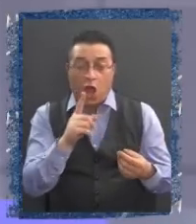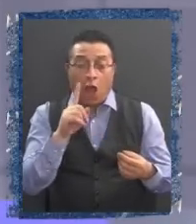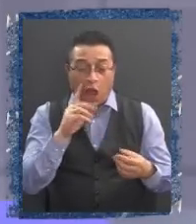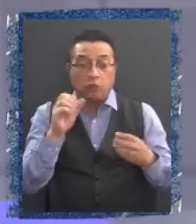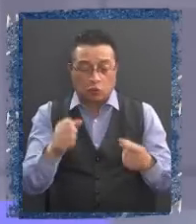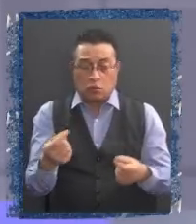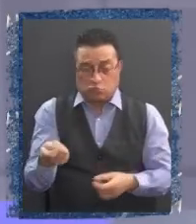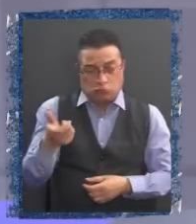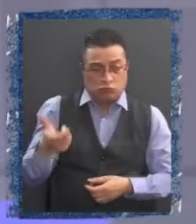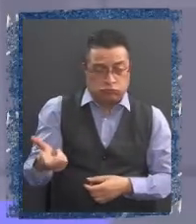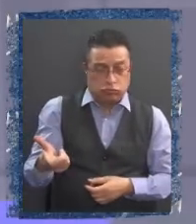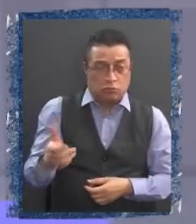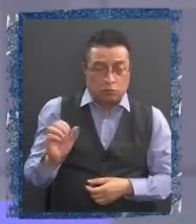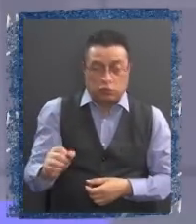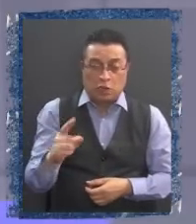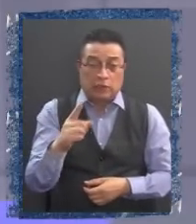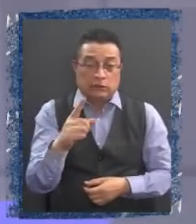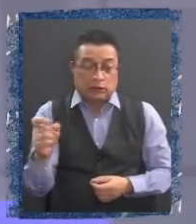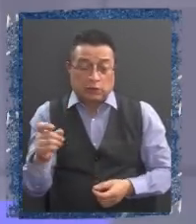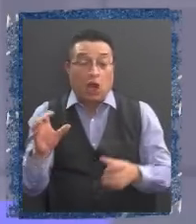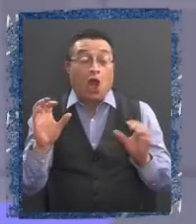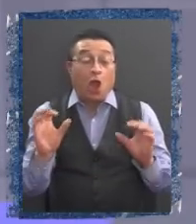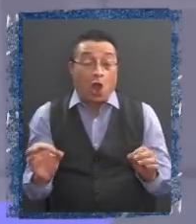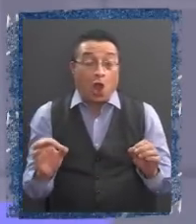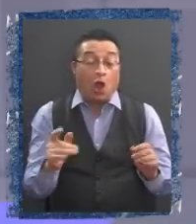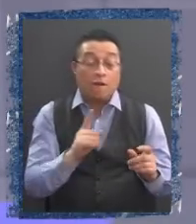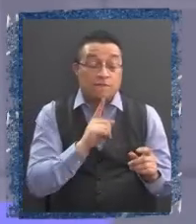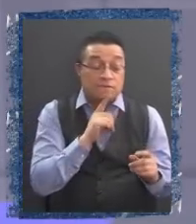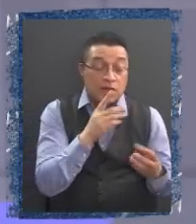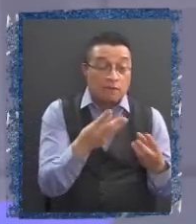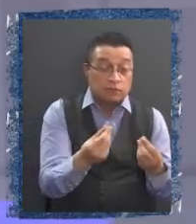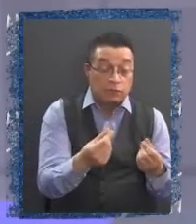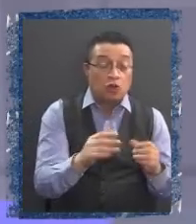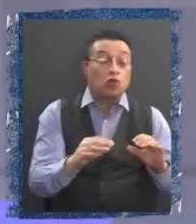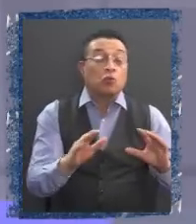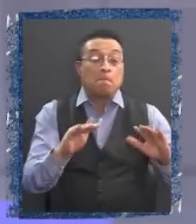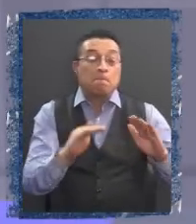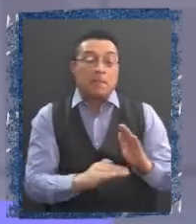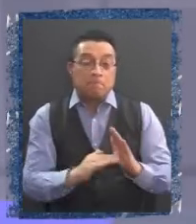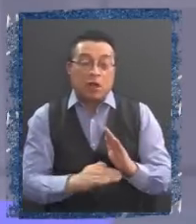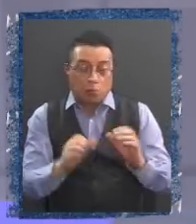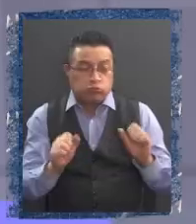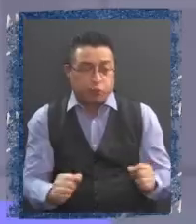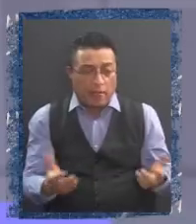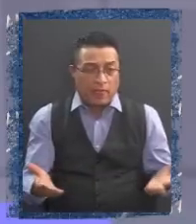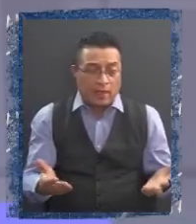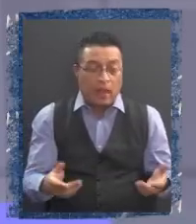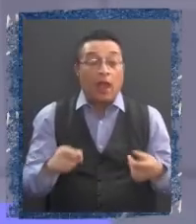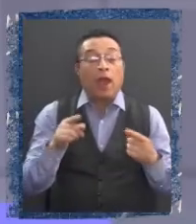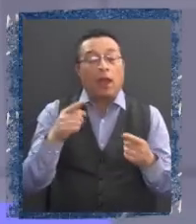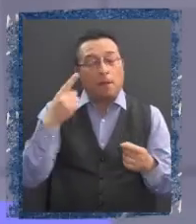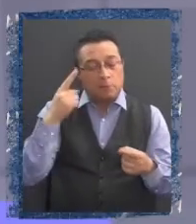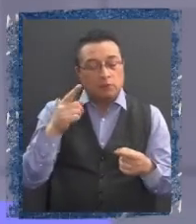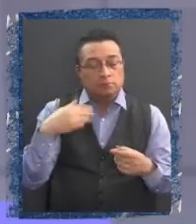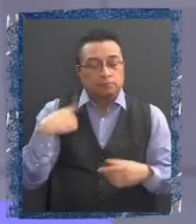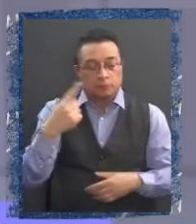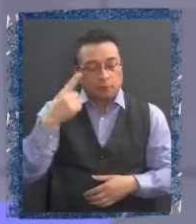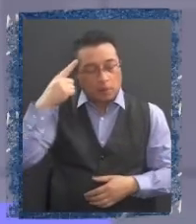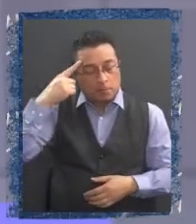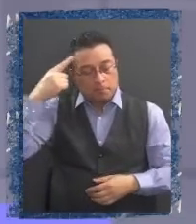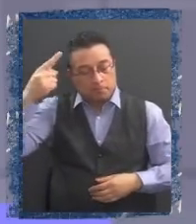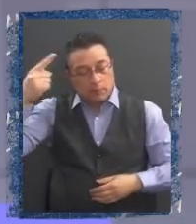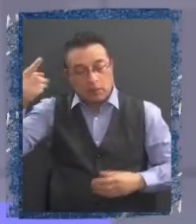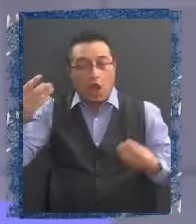plata, con 100, o puede tener calidad y eficacia con 50. Entonces, si no estamos ni siquiera pensando en cómo se va